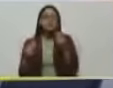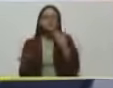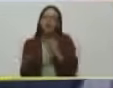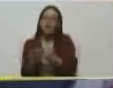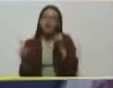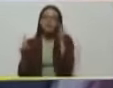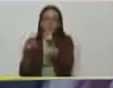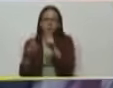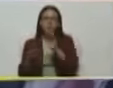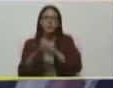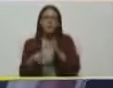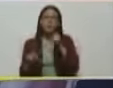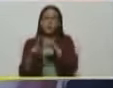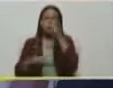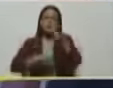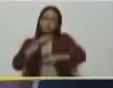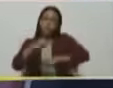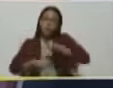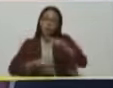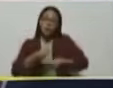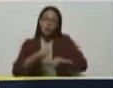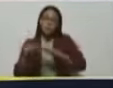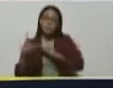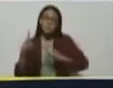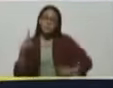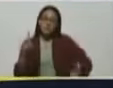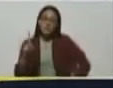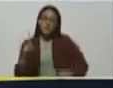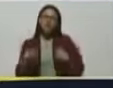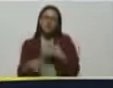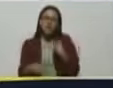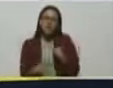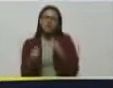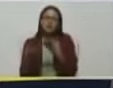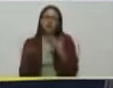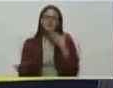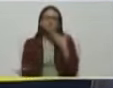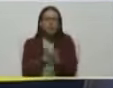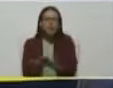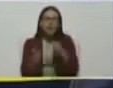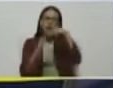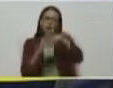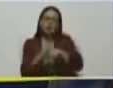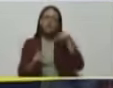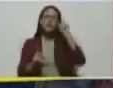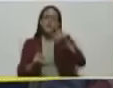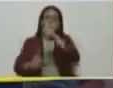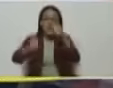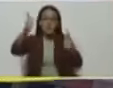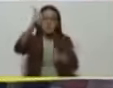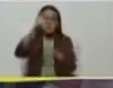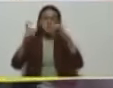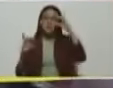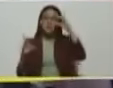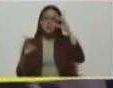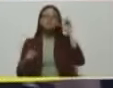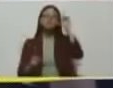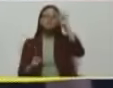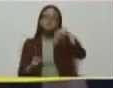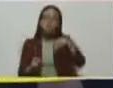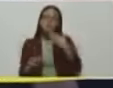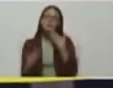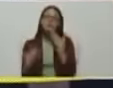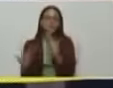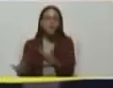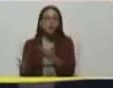A través de usted, señor presidente, quisiera agradecer a la vicepresidenta Delcy Rodríguez,